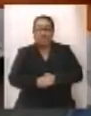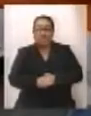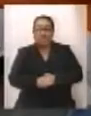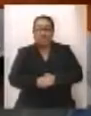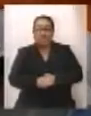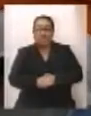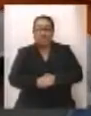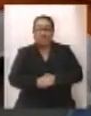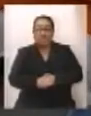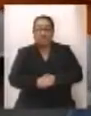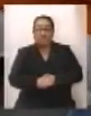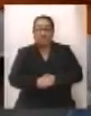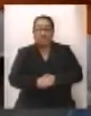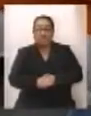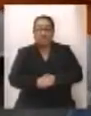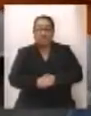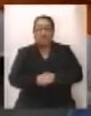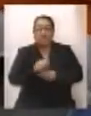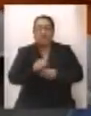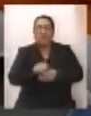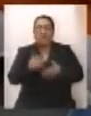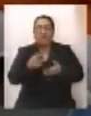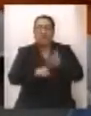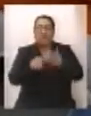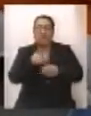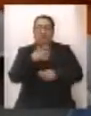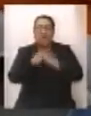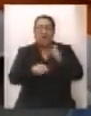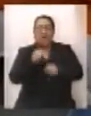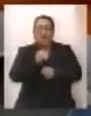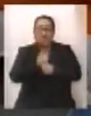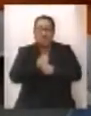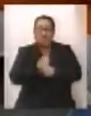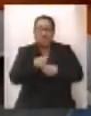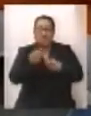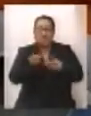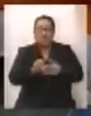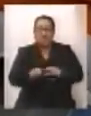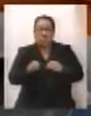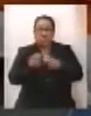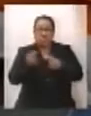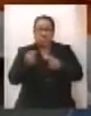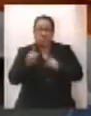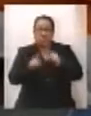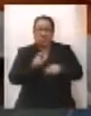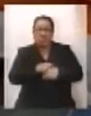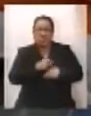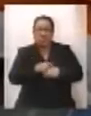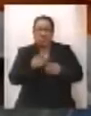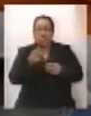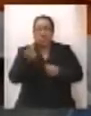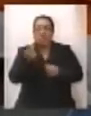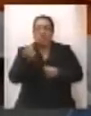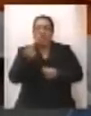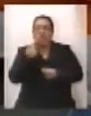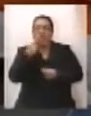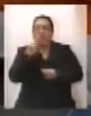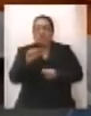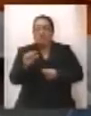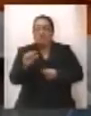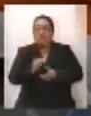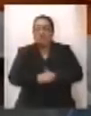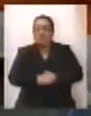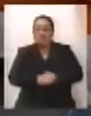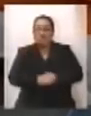en el aspecto que favorece a los trabajadores. Les da más recursos en un momento donde los sueldos son